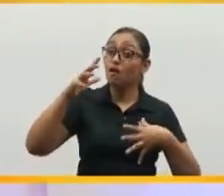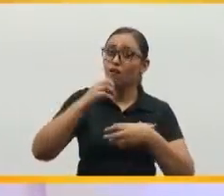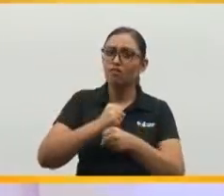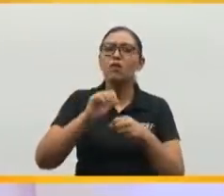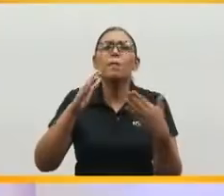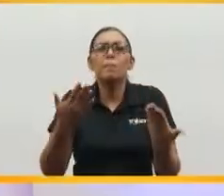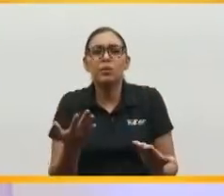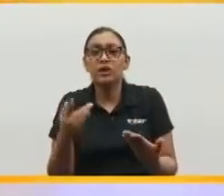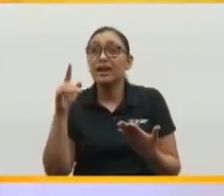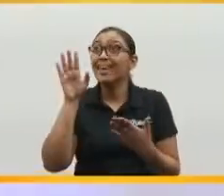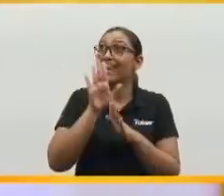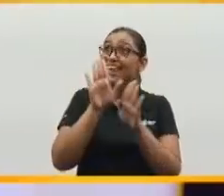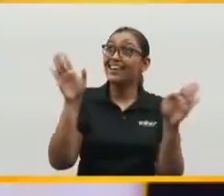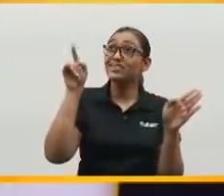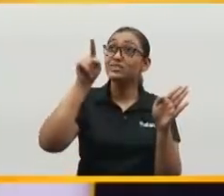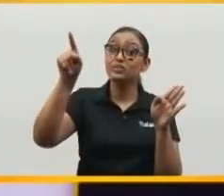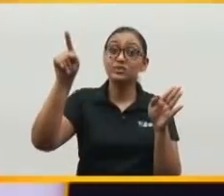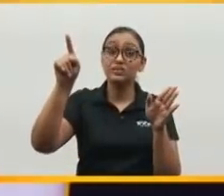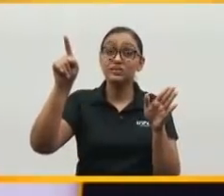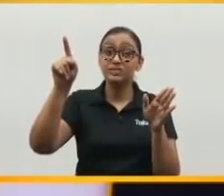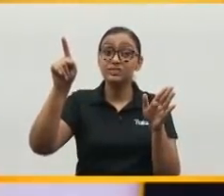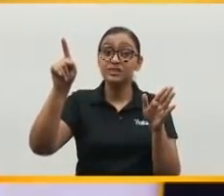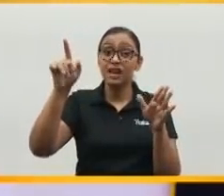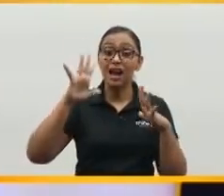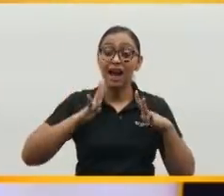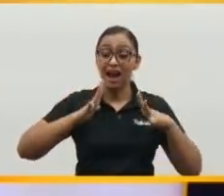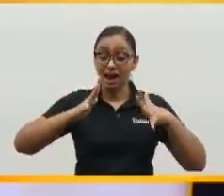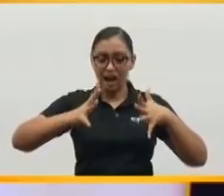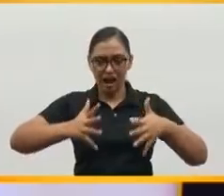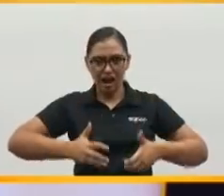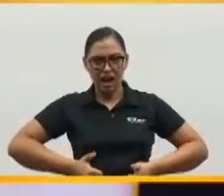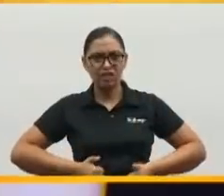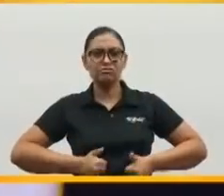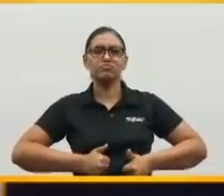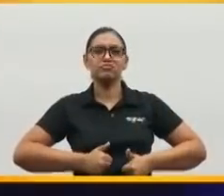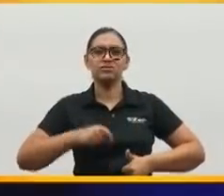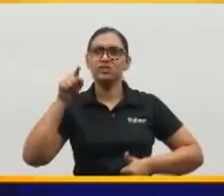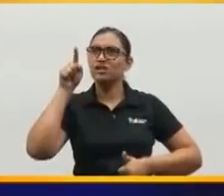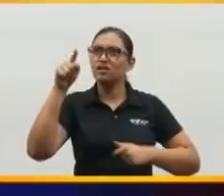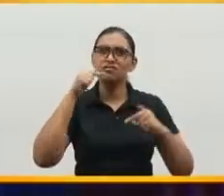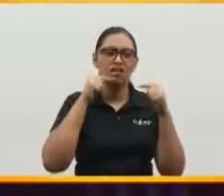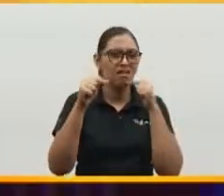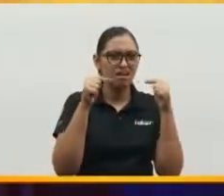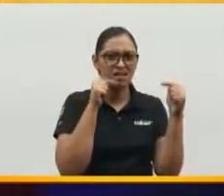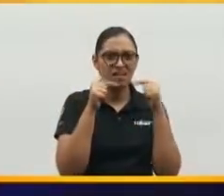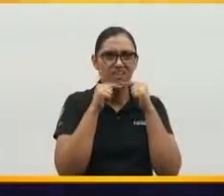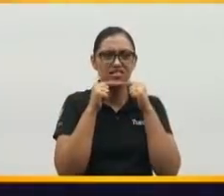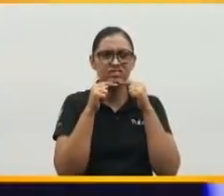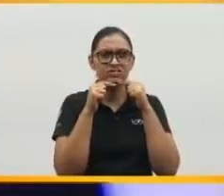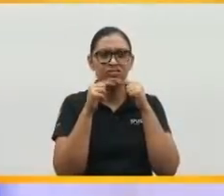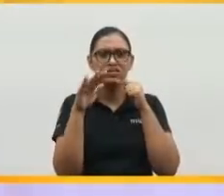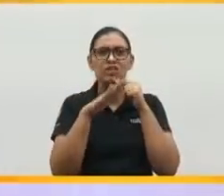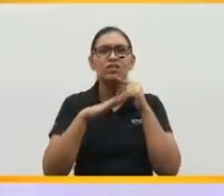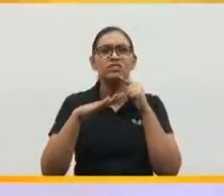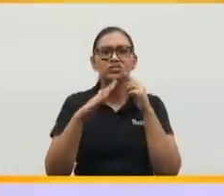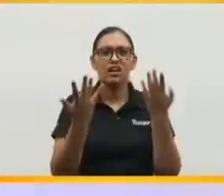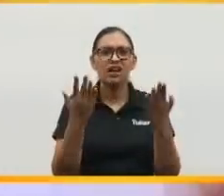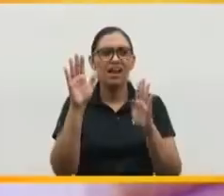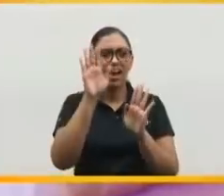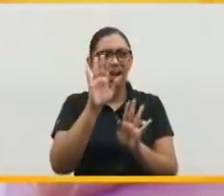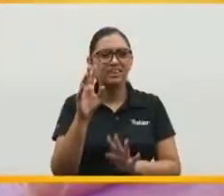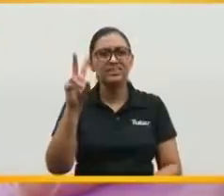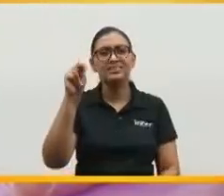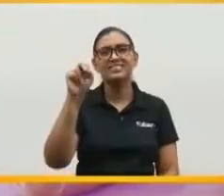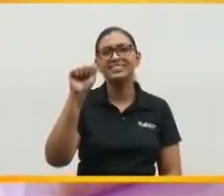Jesús tiene autoridad sobre la naturaleza. Dígalo conmigo, porque Jesús tiene autoridad sobre la ¿qué? Sobre la naturaleza.